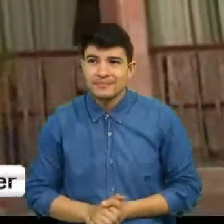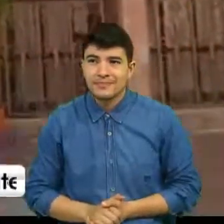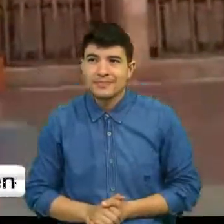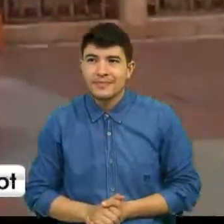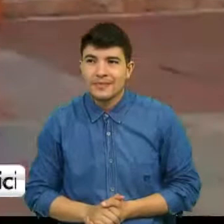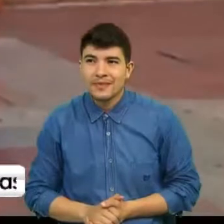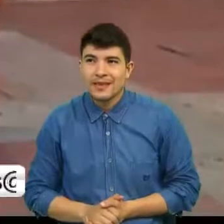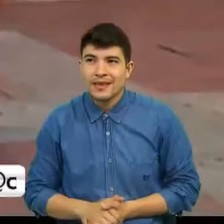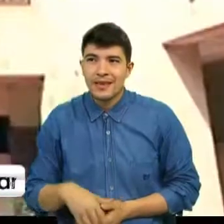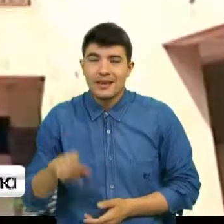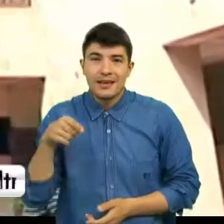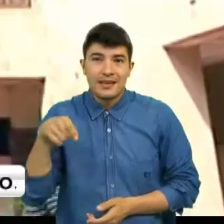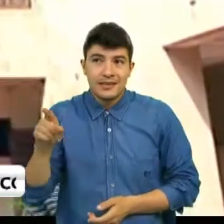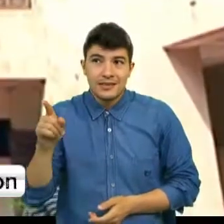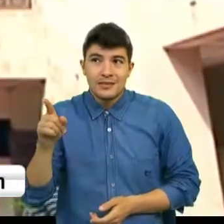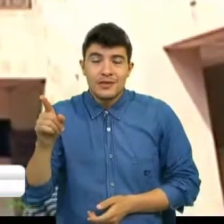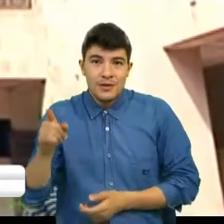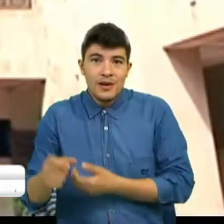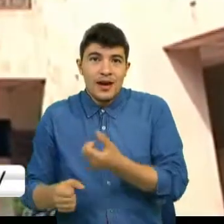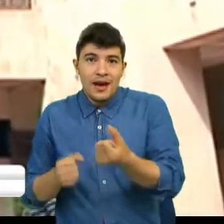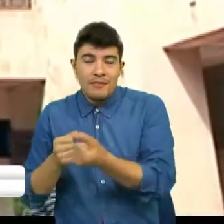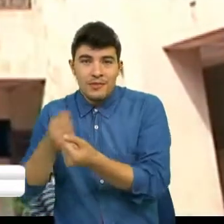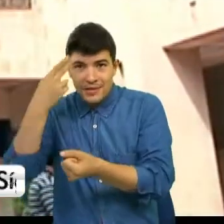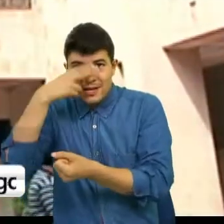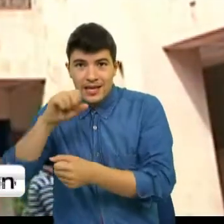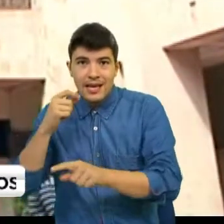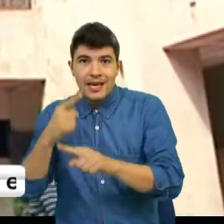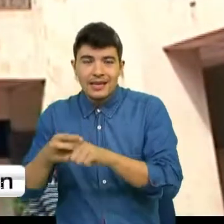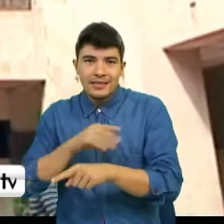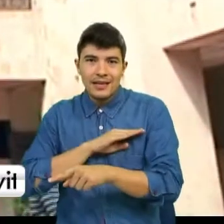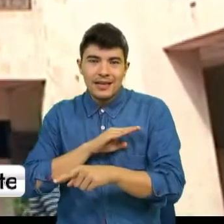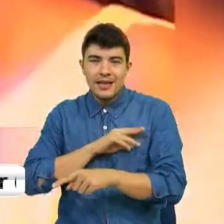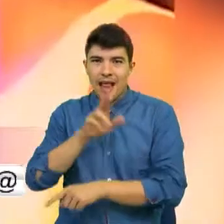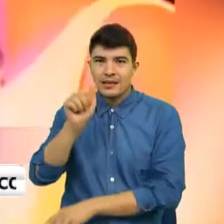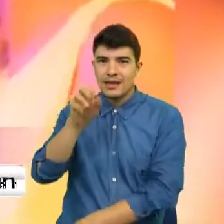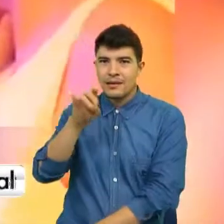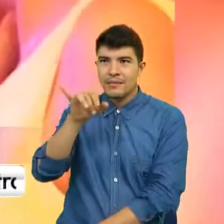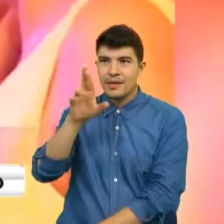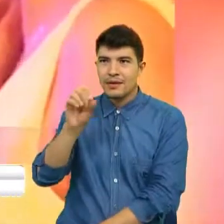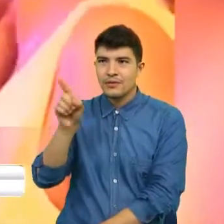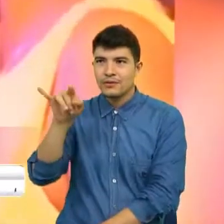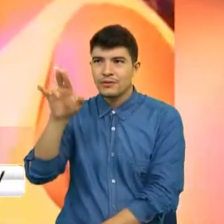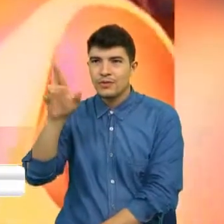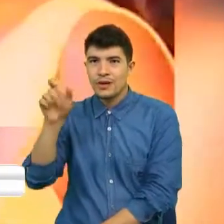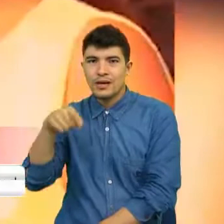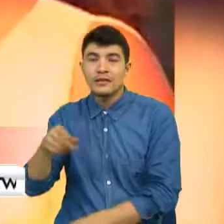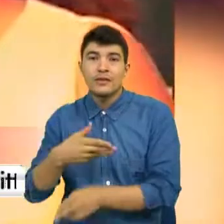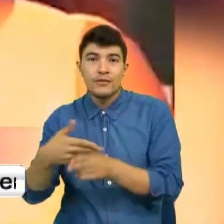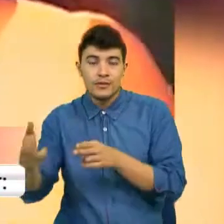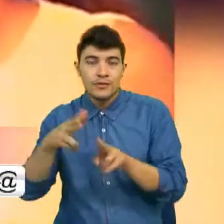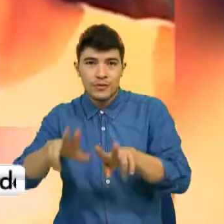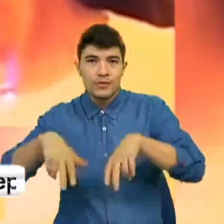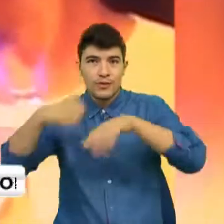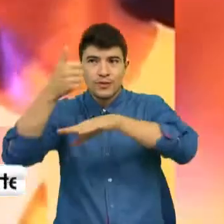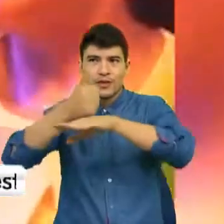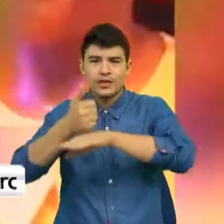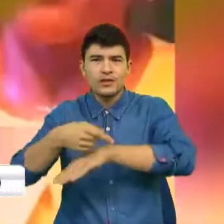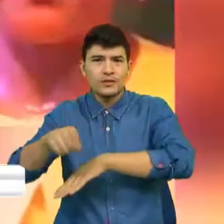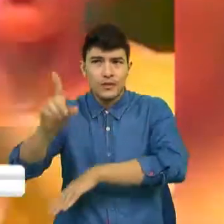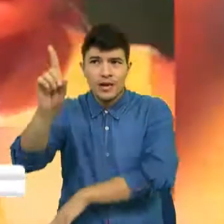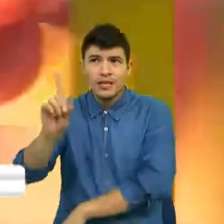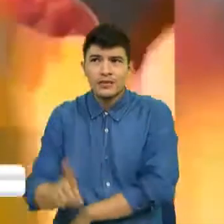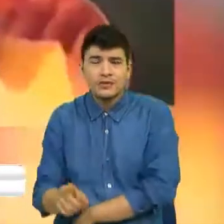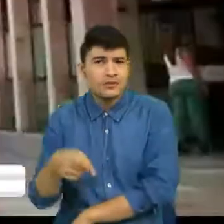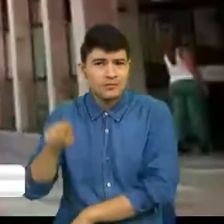rifirrafe es por la coalición que apoya a la hija del exalcalde Ramiro Suárez para el Congreso. Decisión con la que